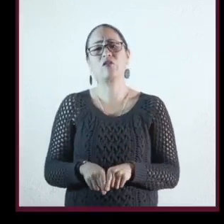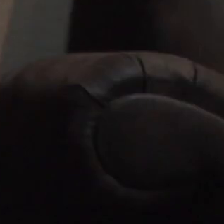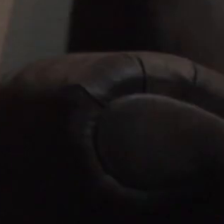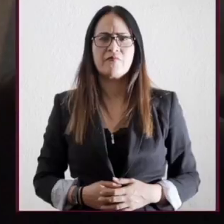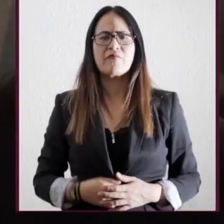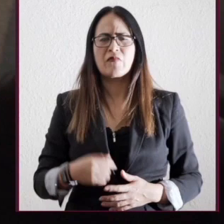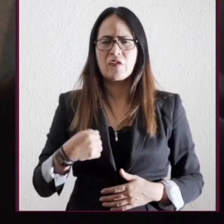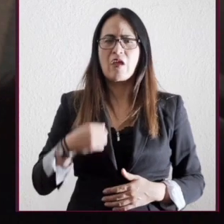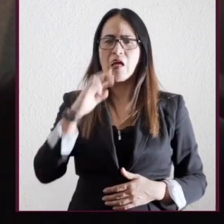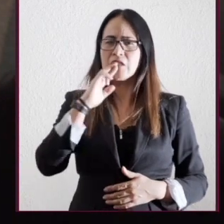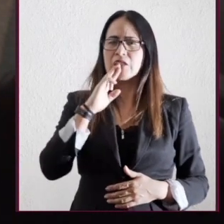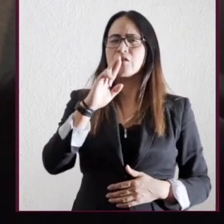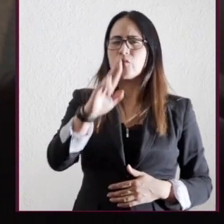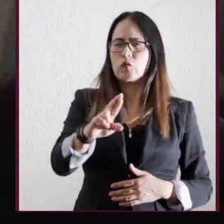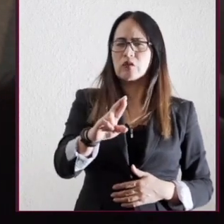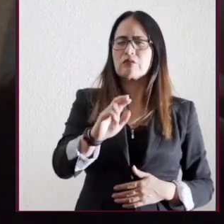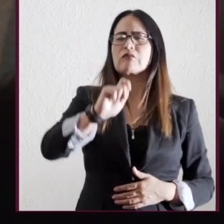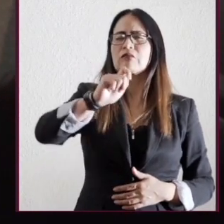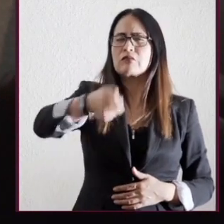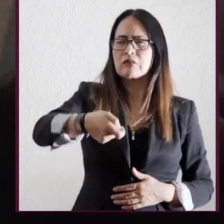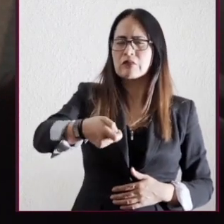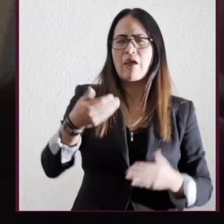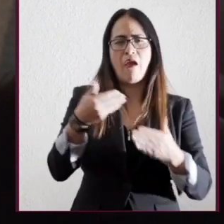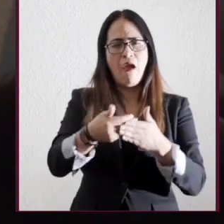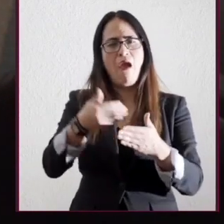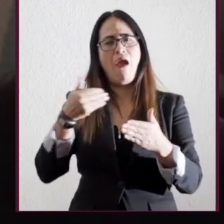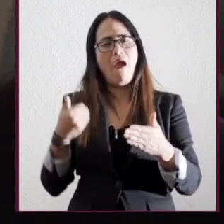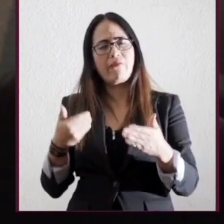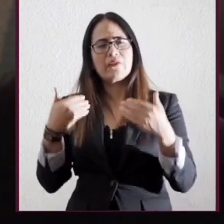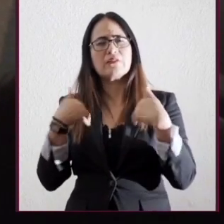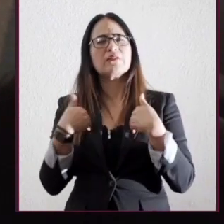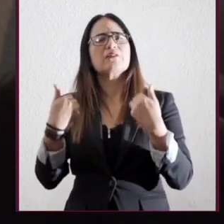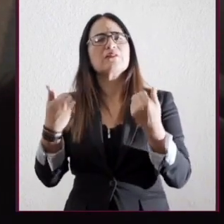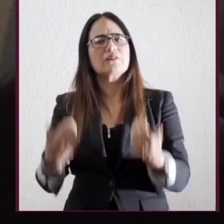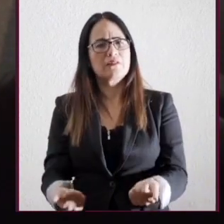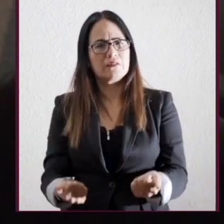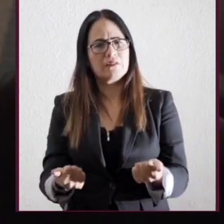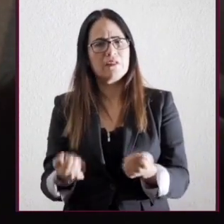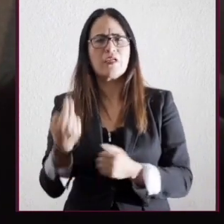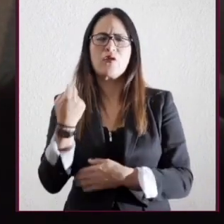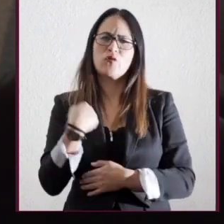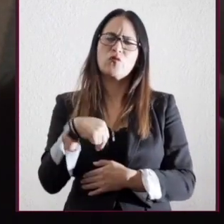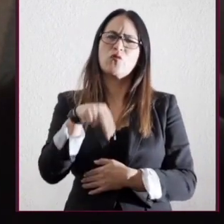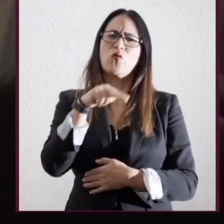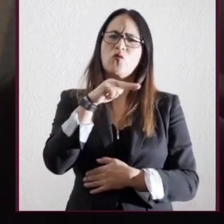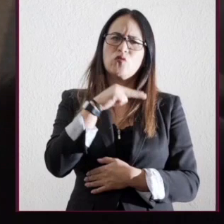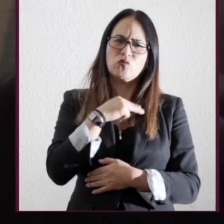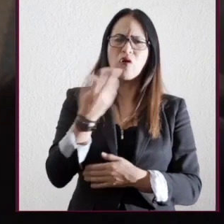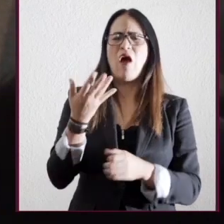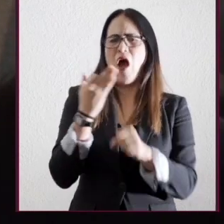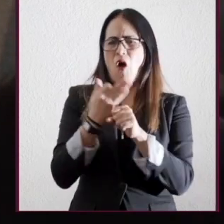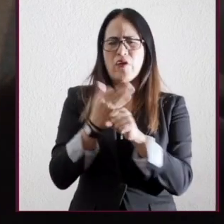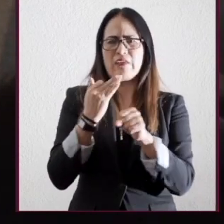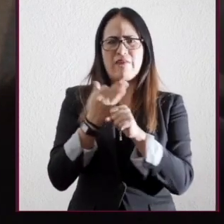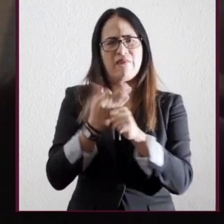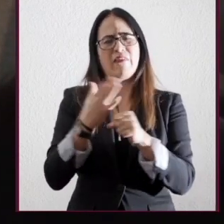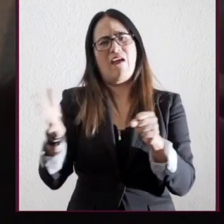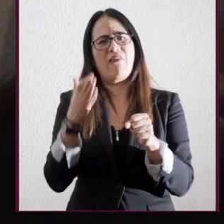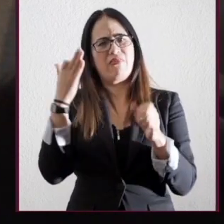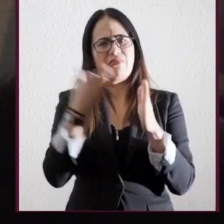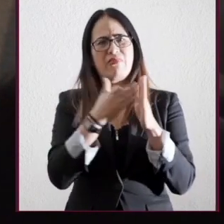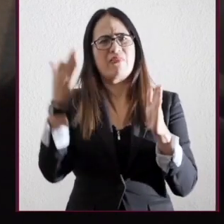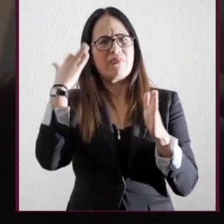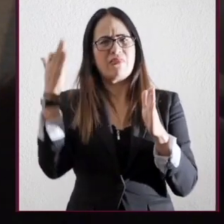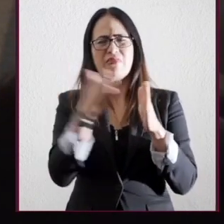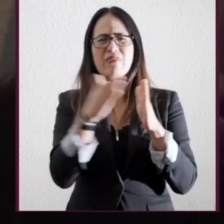Internet? Para responder esto habrá que entender de una manera mucho más profunda cómo se está dando el consumo de medios en este